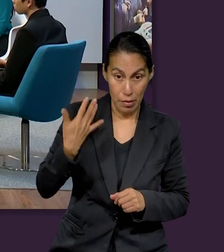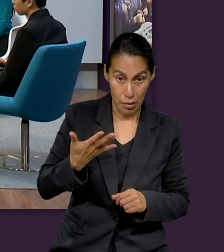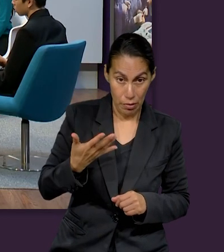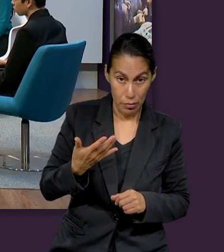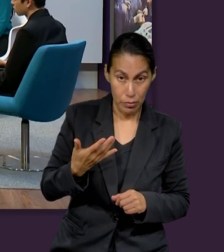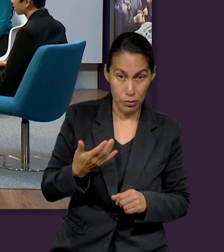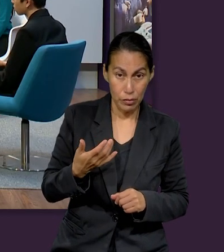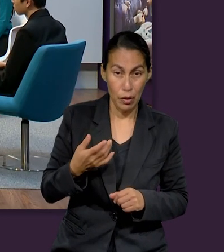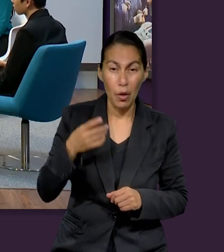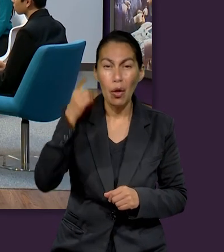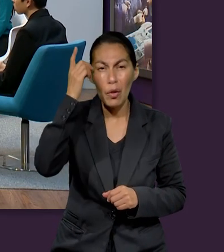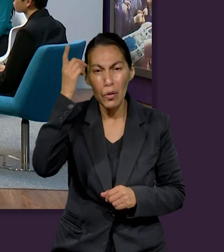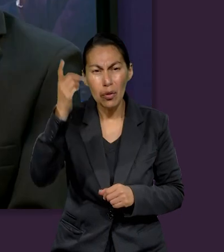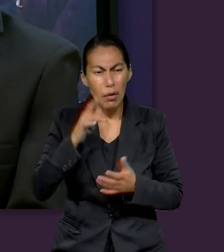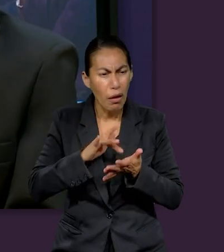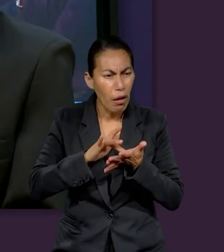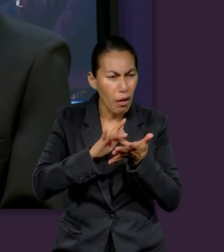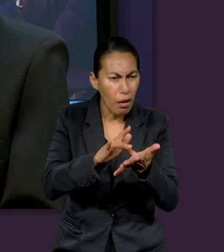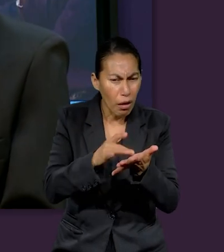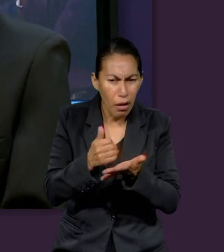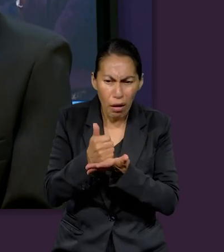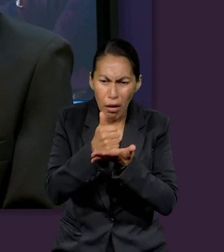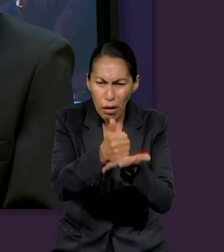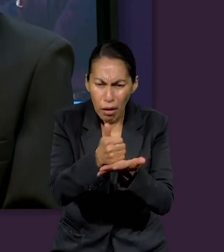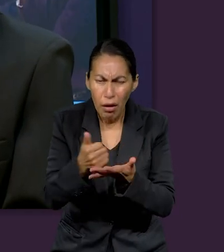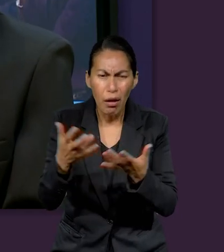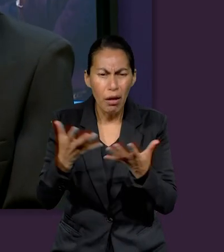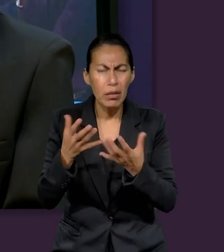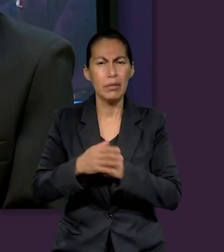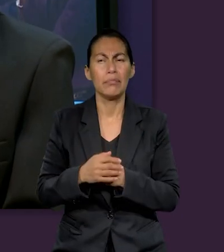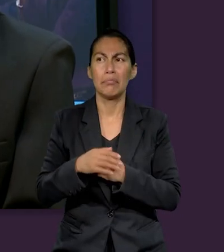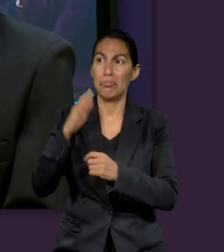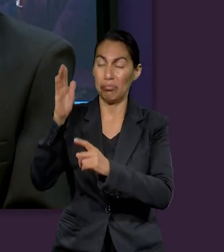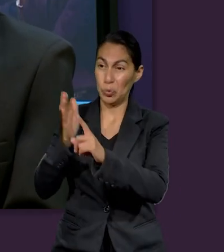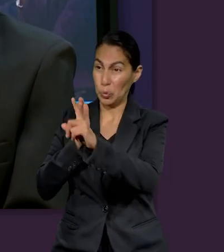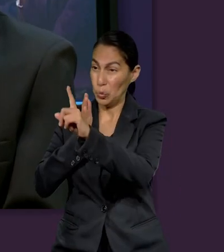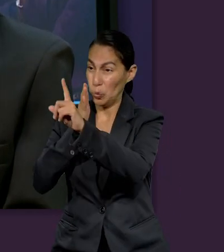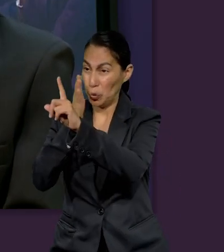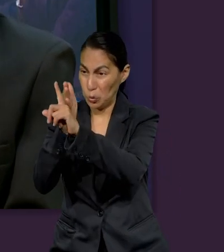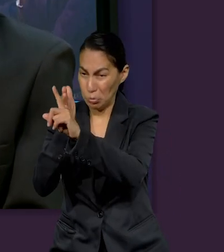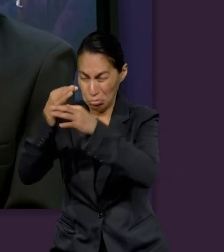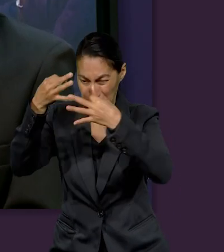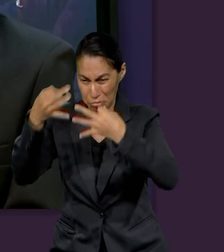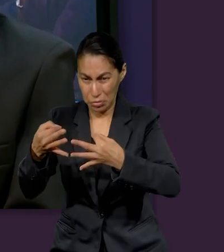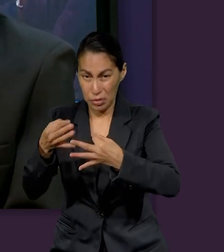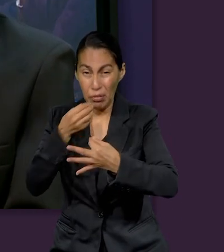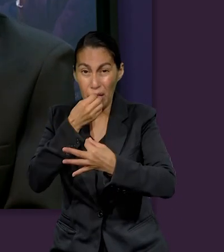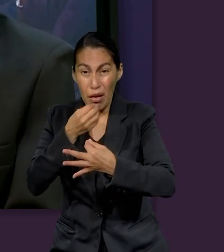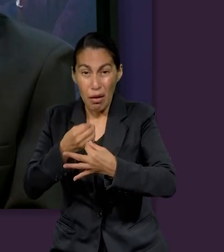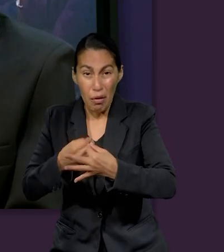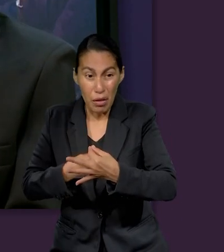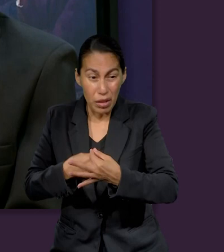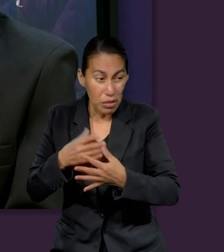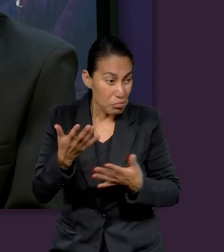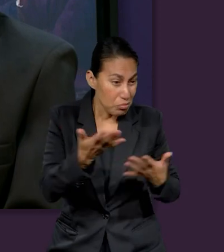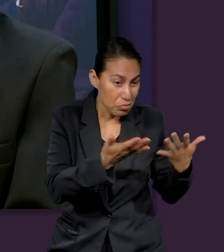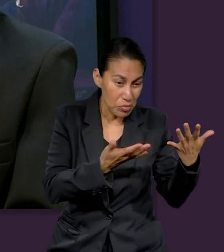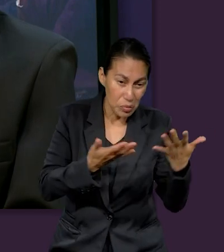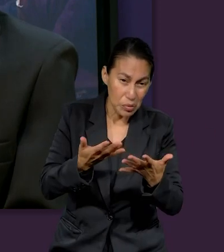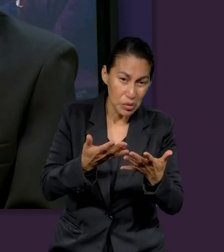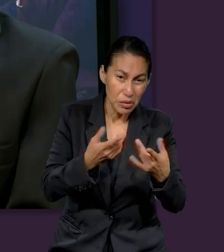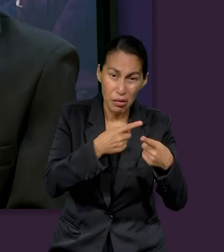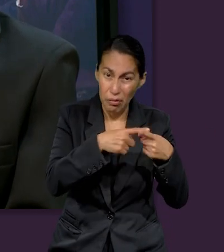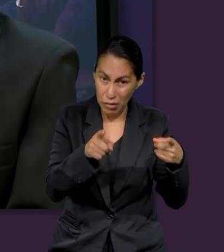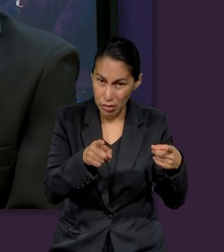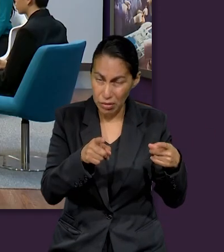donde Dios interviene de manera sobrenatural y donde Dios pueda ser sus propósitos realidad aunque las circunstancias